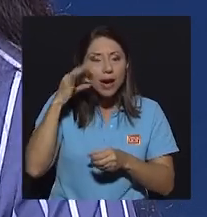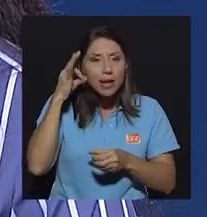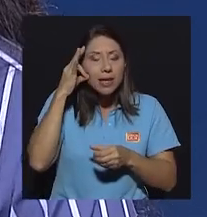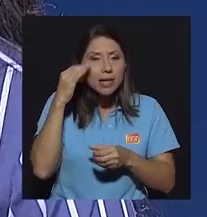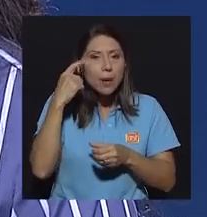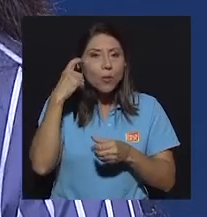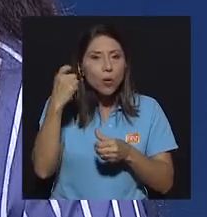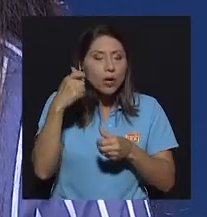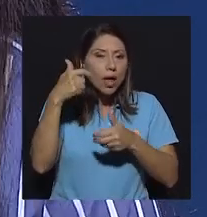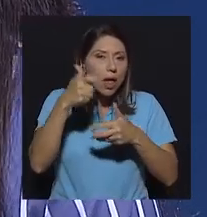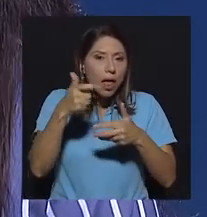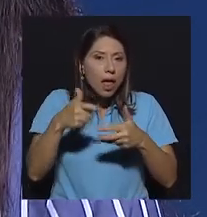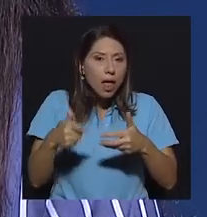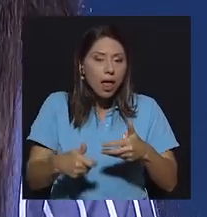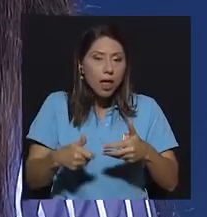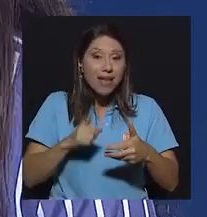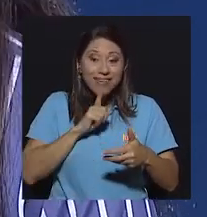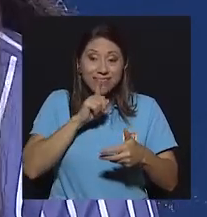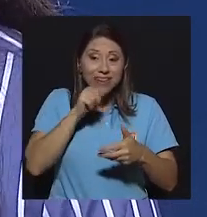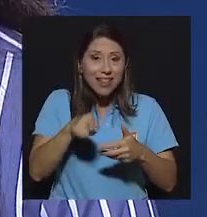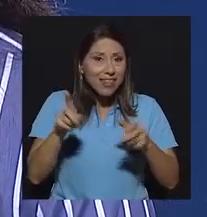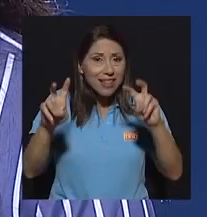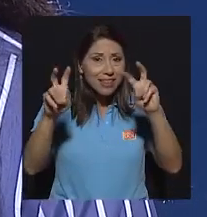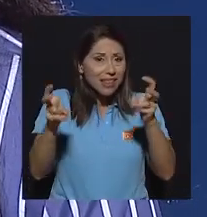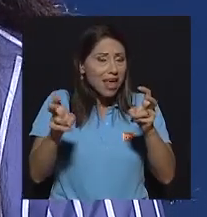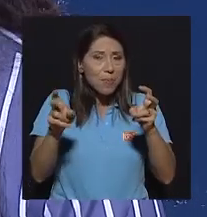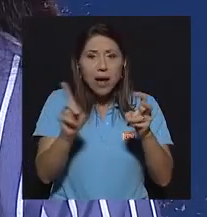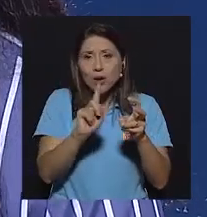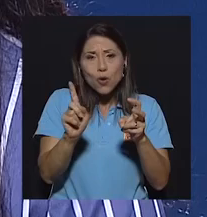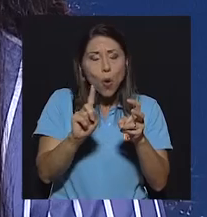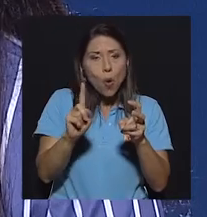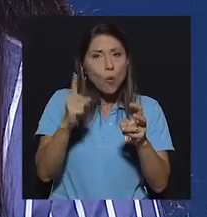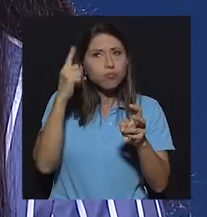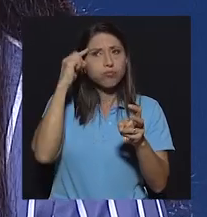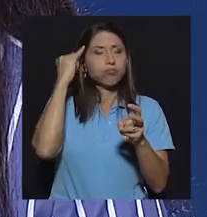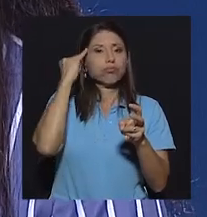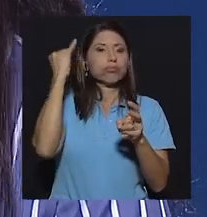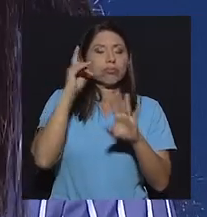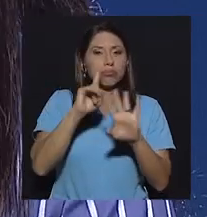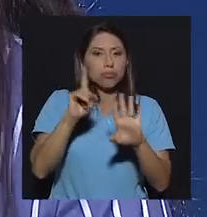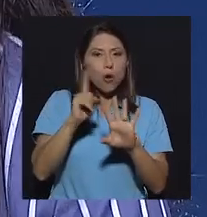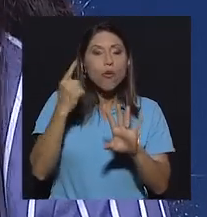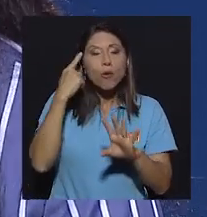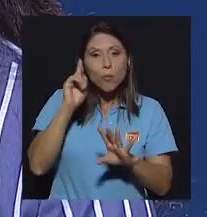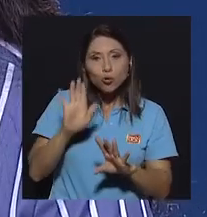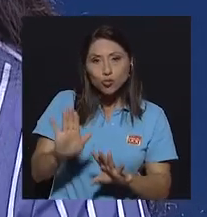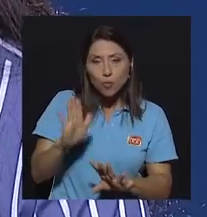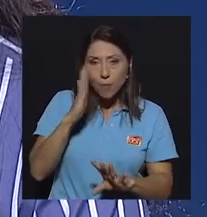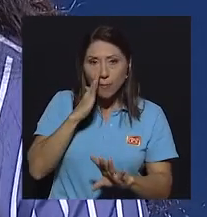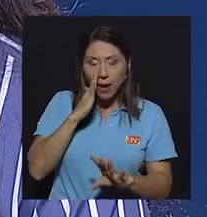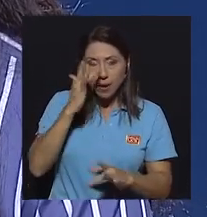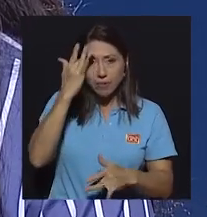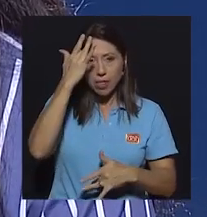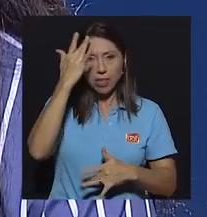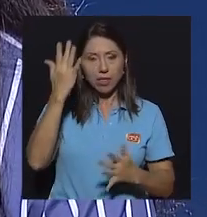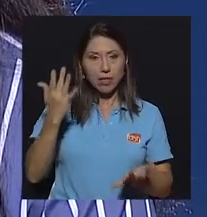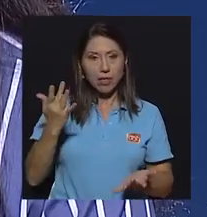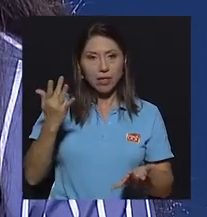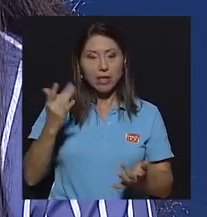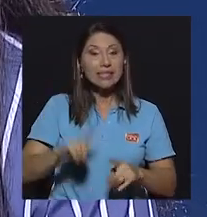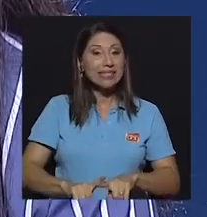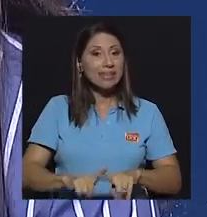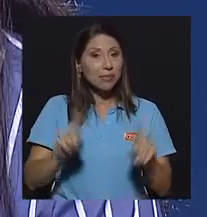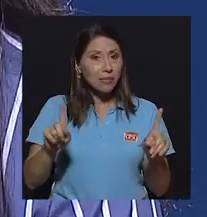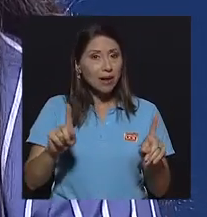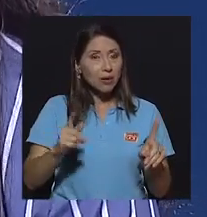porque esto y esto, o sea, el tema no surgió a partir de un niño o una niña, sino que fue por su mamá.